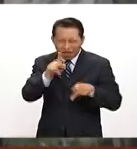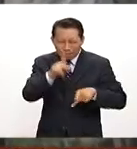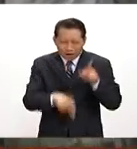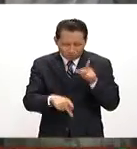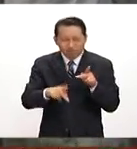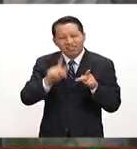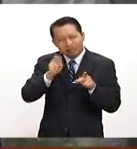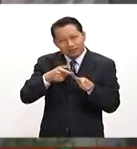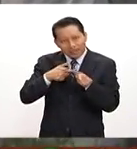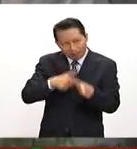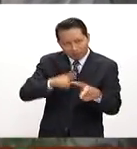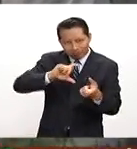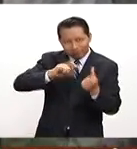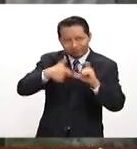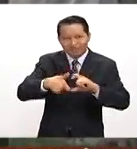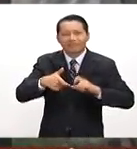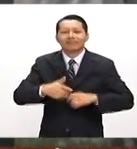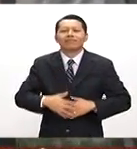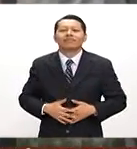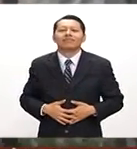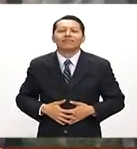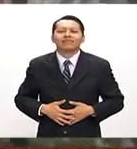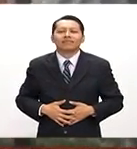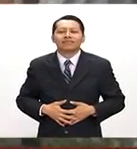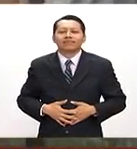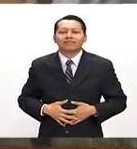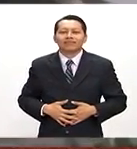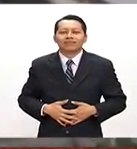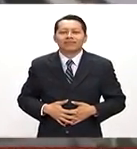que está usted viendo México al Día.